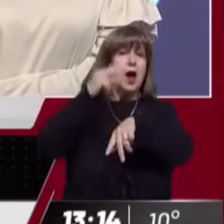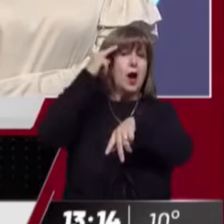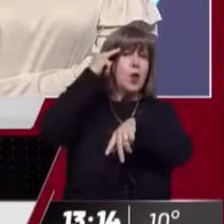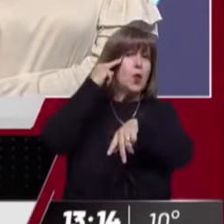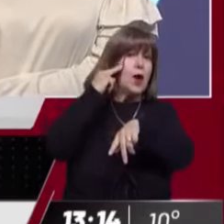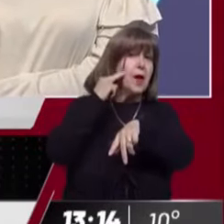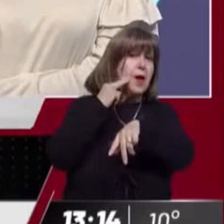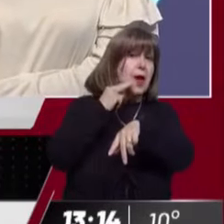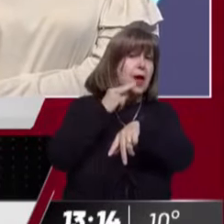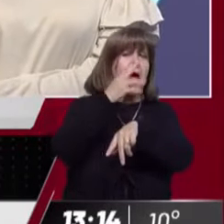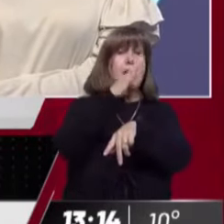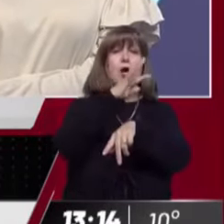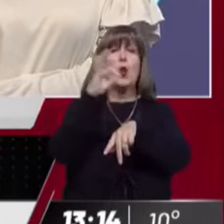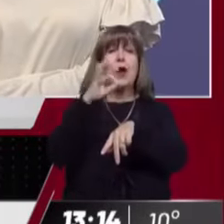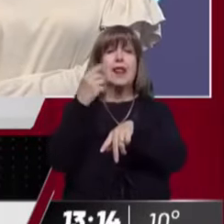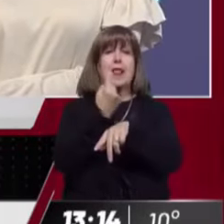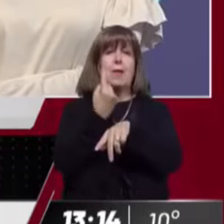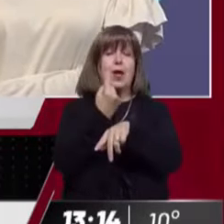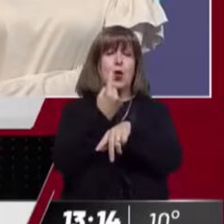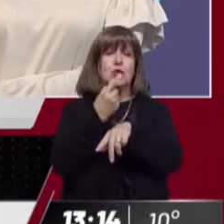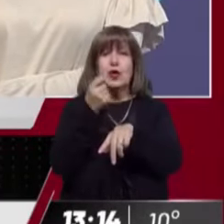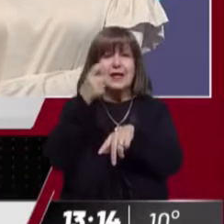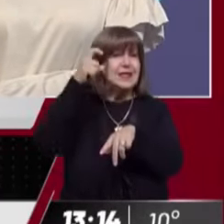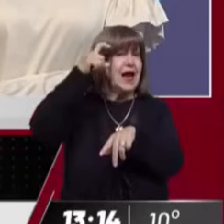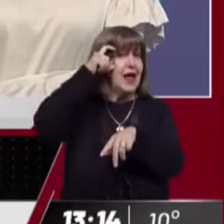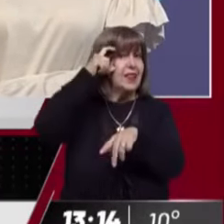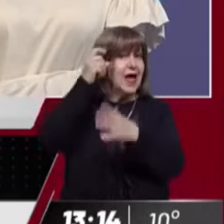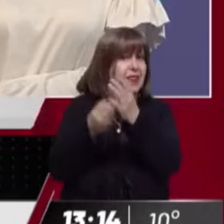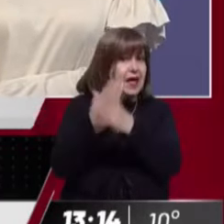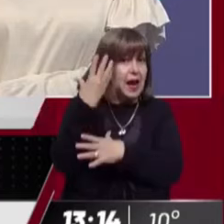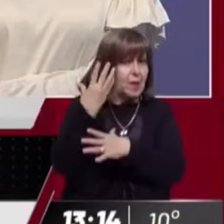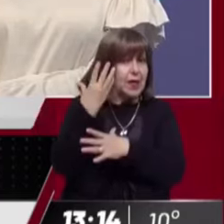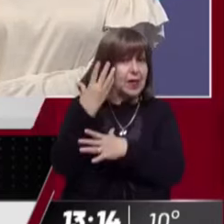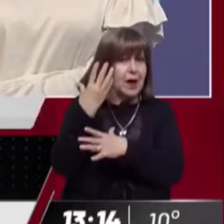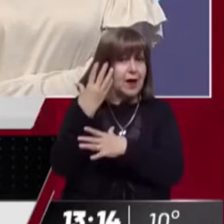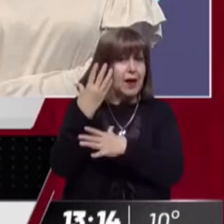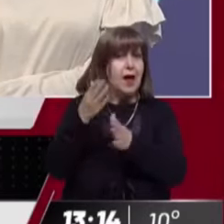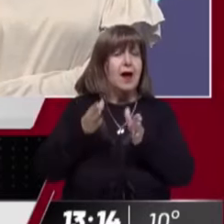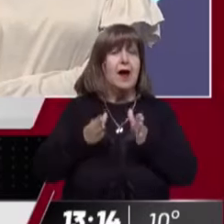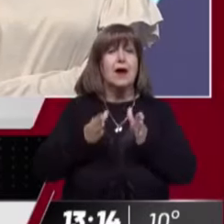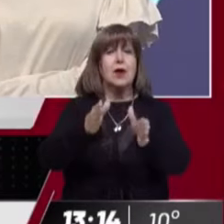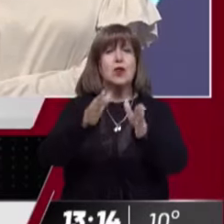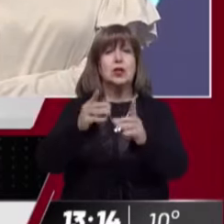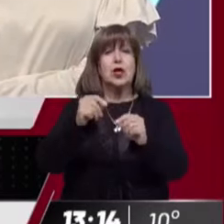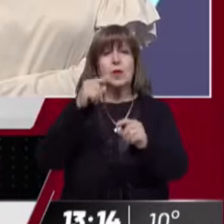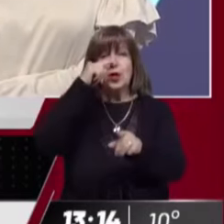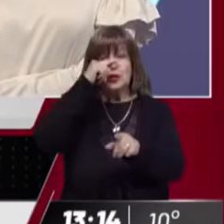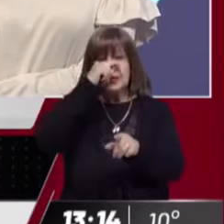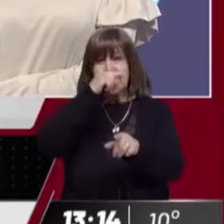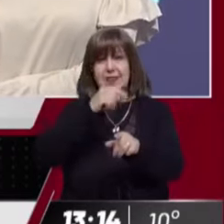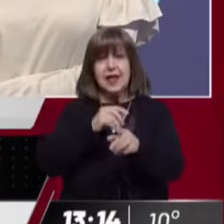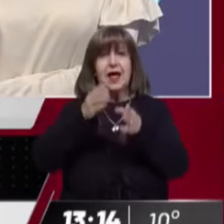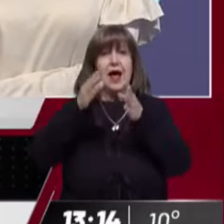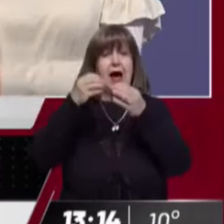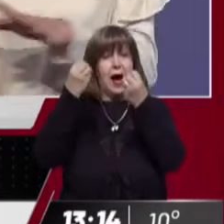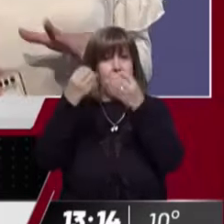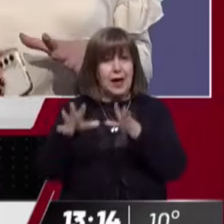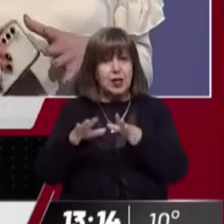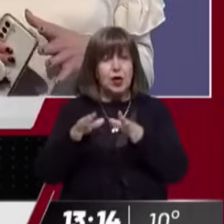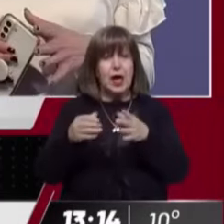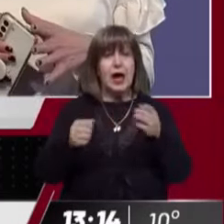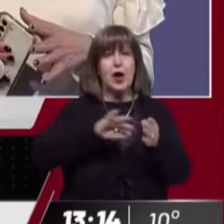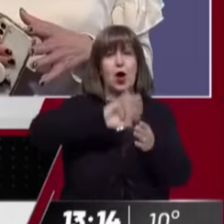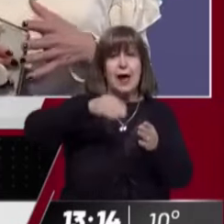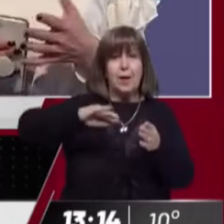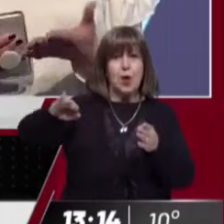porque estamos justamente en la banquina de la ruta 7. Y de aquí dejaron la camioneta y se dieron a la fuga. Sabes que no te quiero